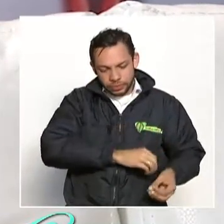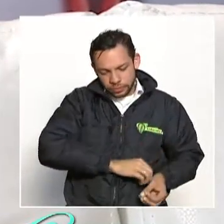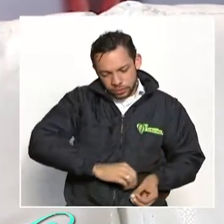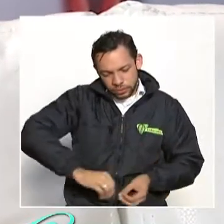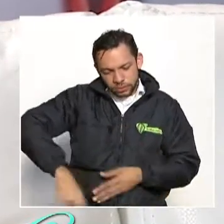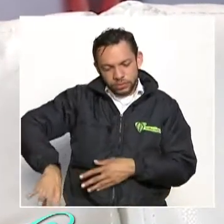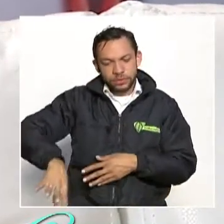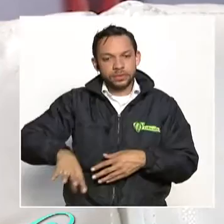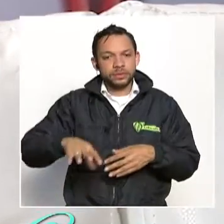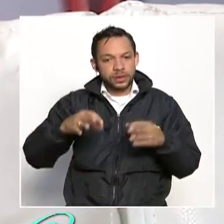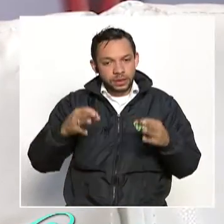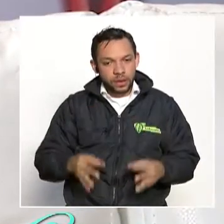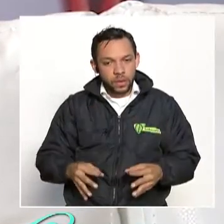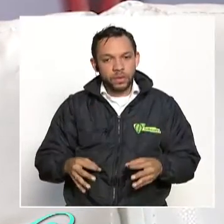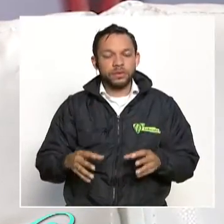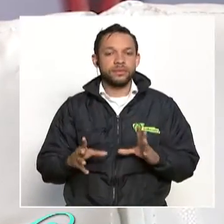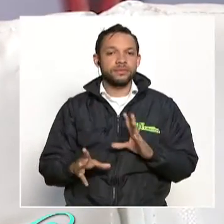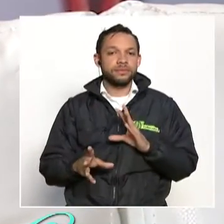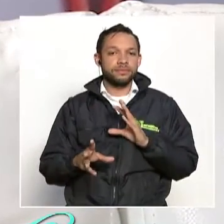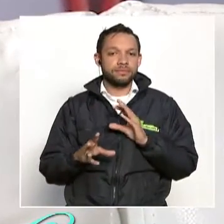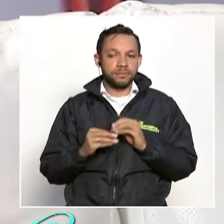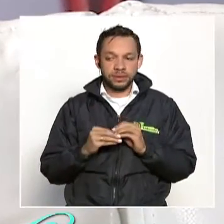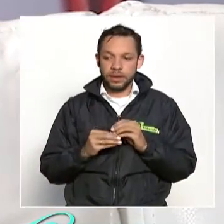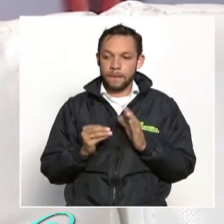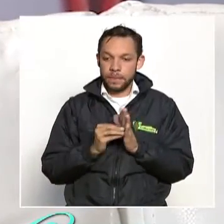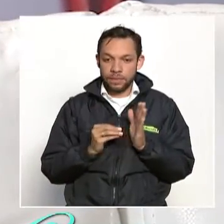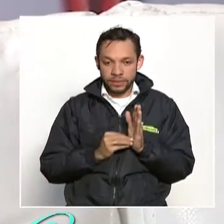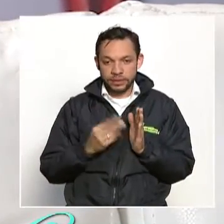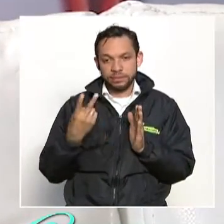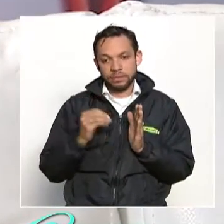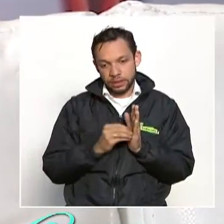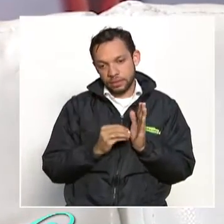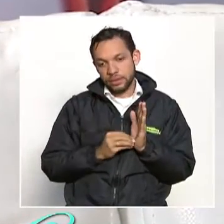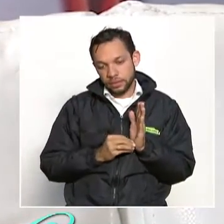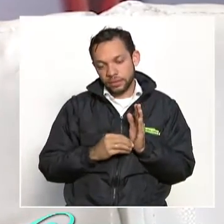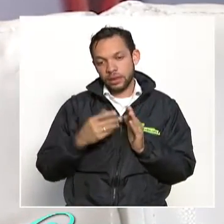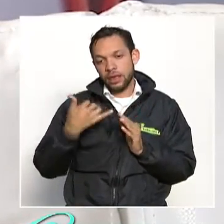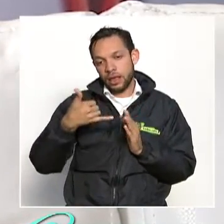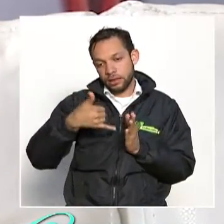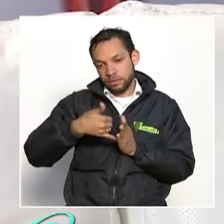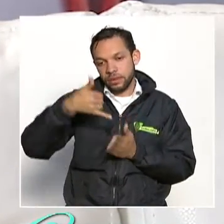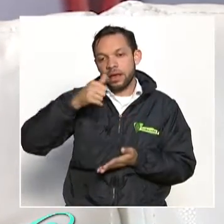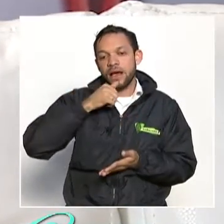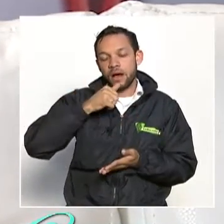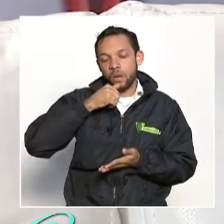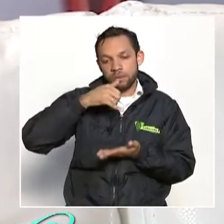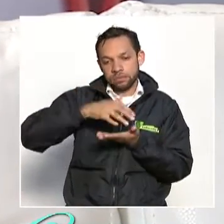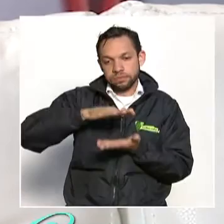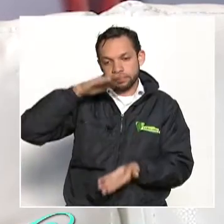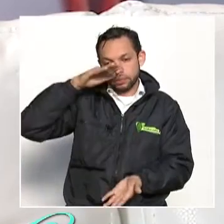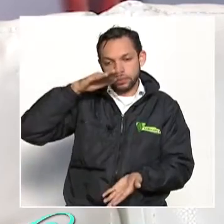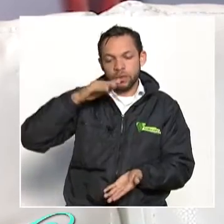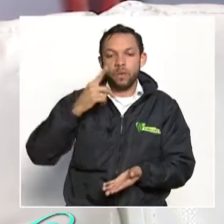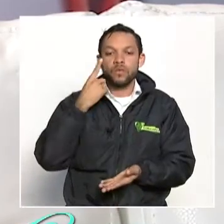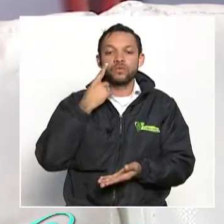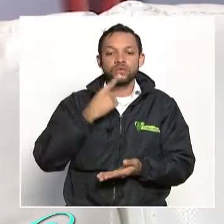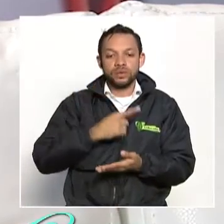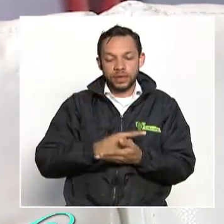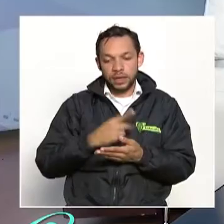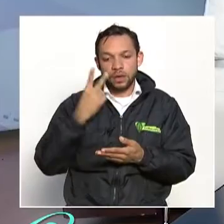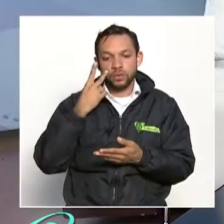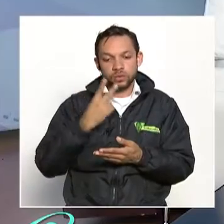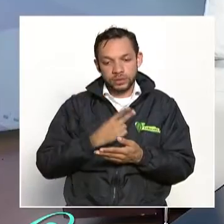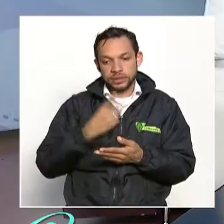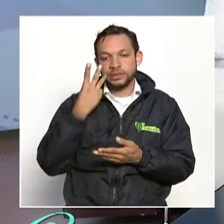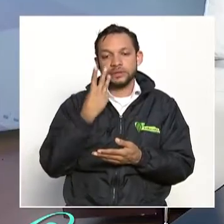radicales libres, etcétera. Entonces, esos son 20 litros de agua más o menos, uno diario de lunes a viernes. Y